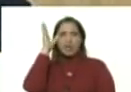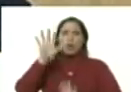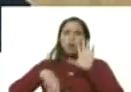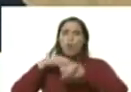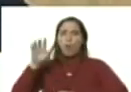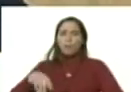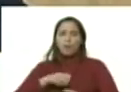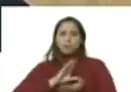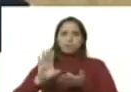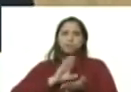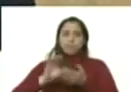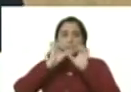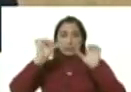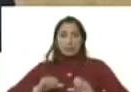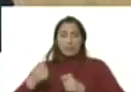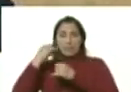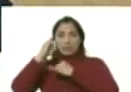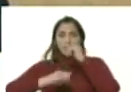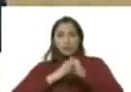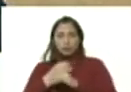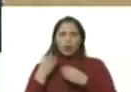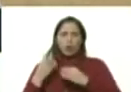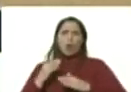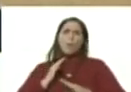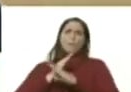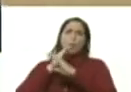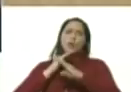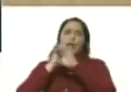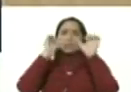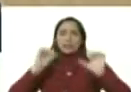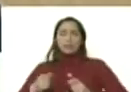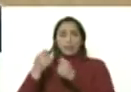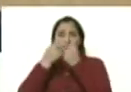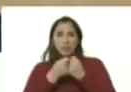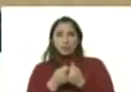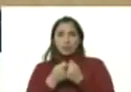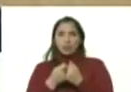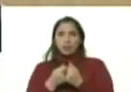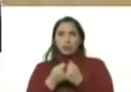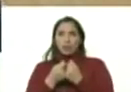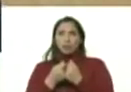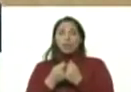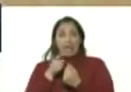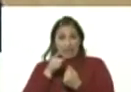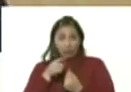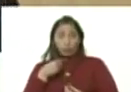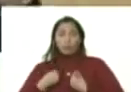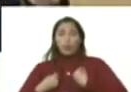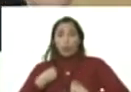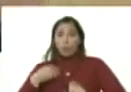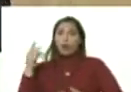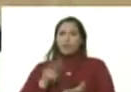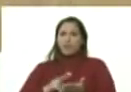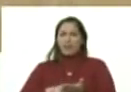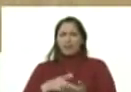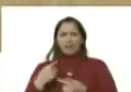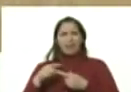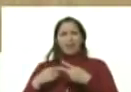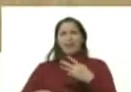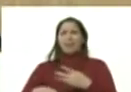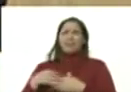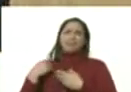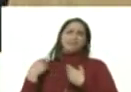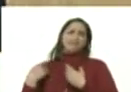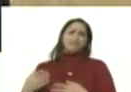financiamiento en el sistema internacional, cómo nos bloquean el sistema financiero. Eso es lo que preocupa. Lo demás son puras